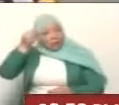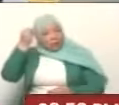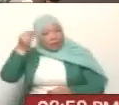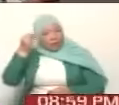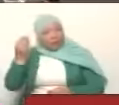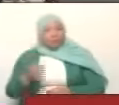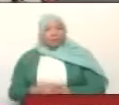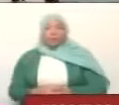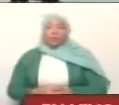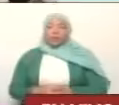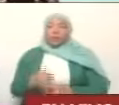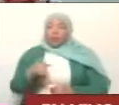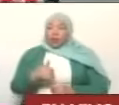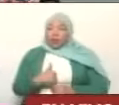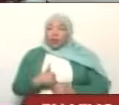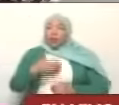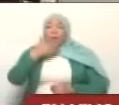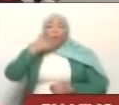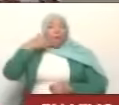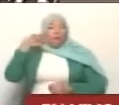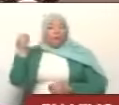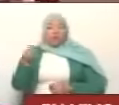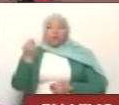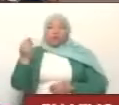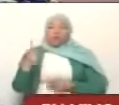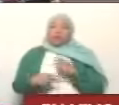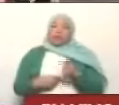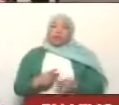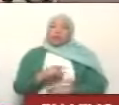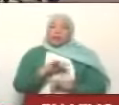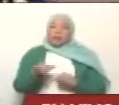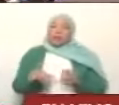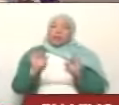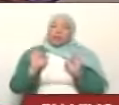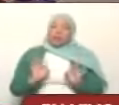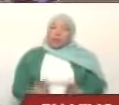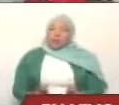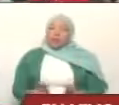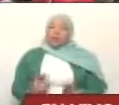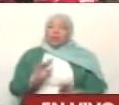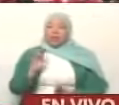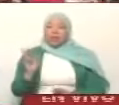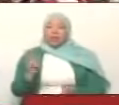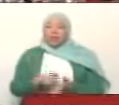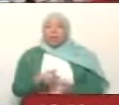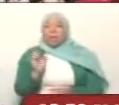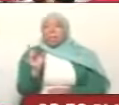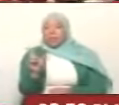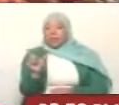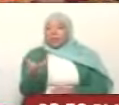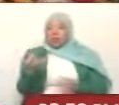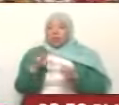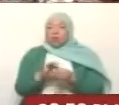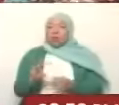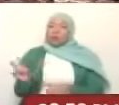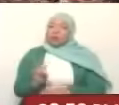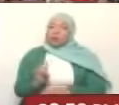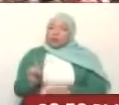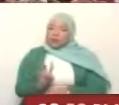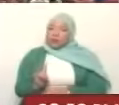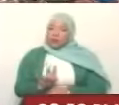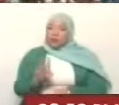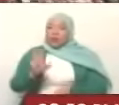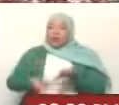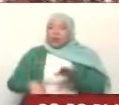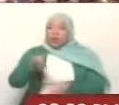presidente. Yo me siento orgulloso de primero pertenecer al Partido Socialista Unido de Venezuela. Yo vengo de la OVE de los